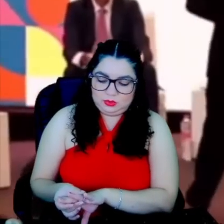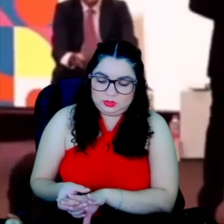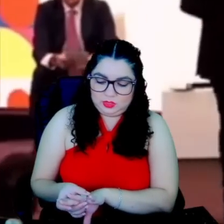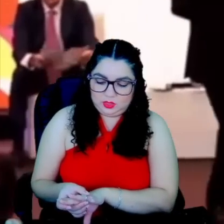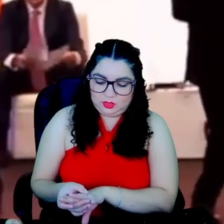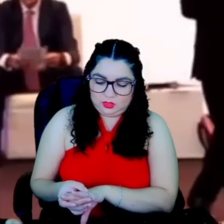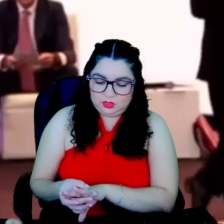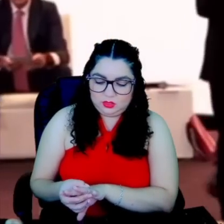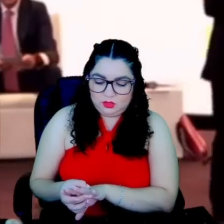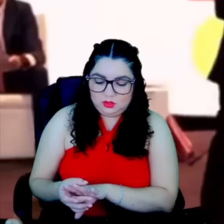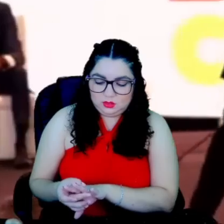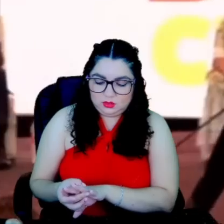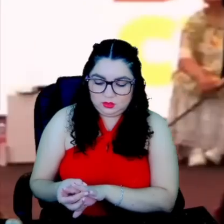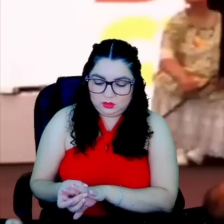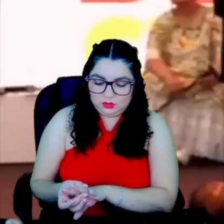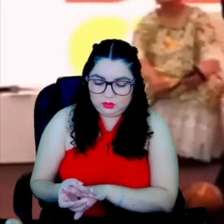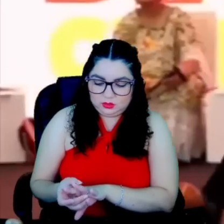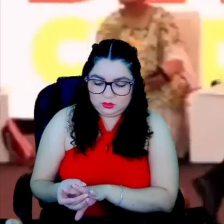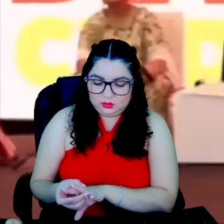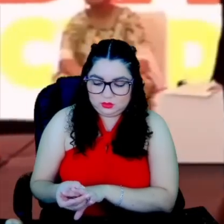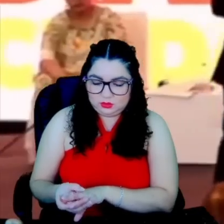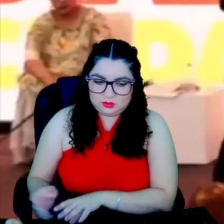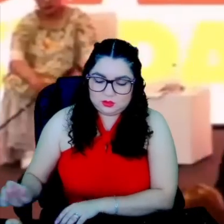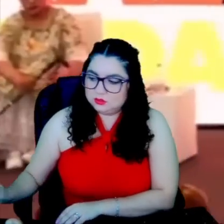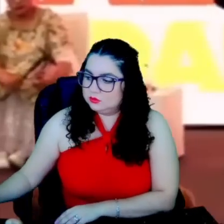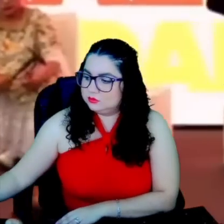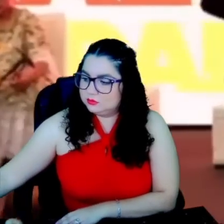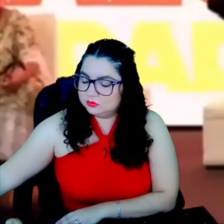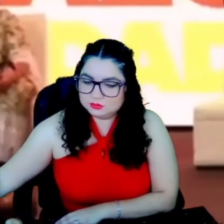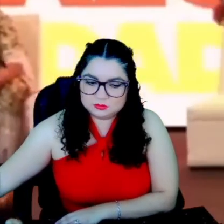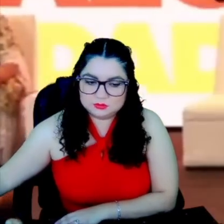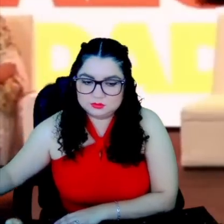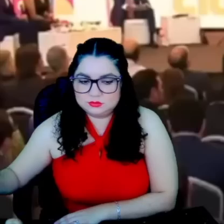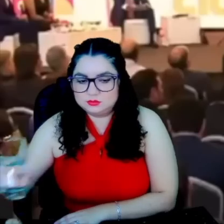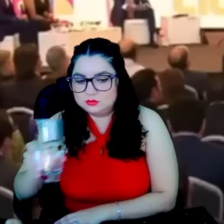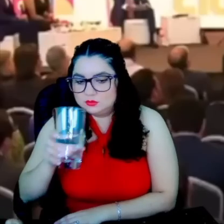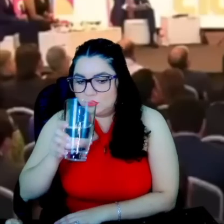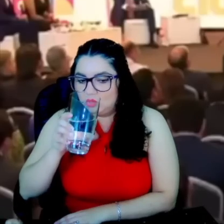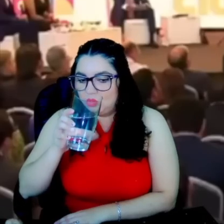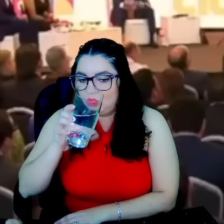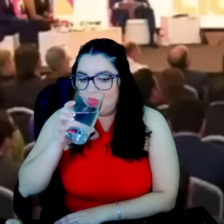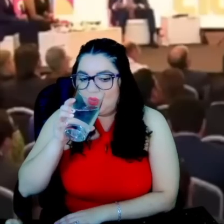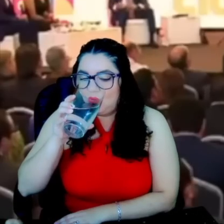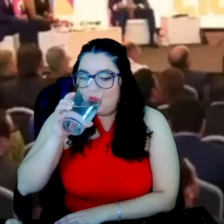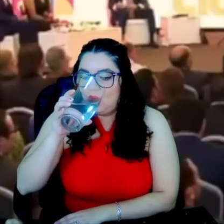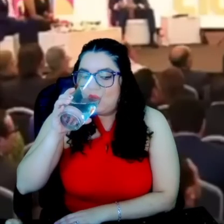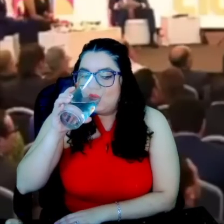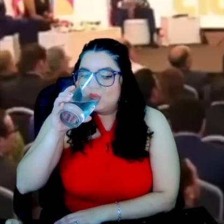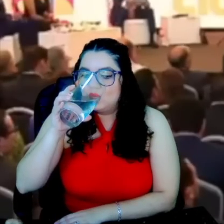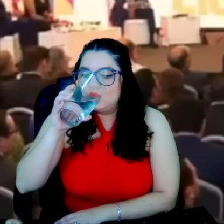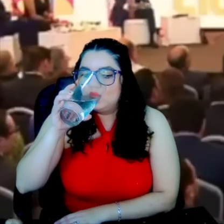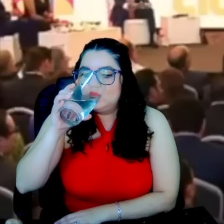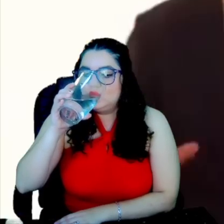mejor instituciones y mucho mejor normas y reformas. Mientras que López Obrador